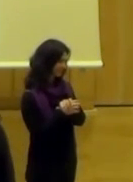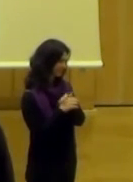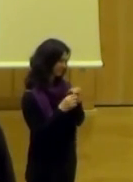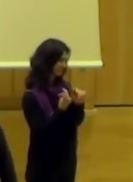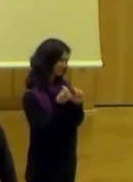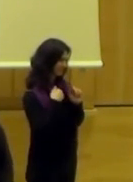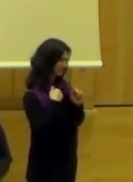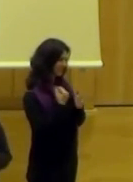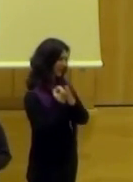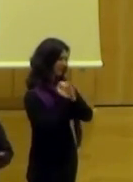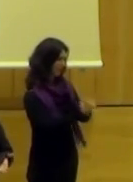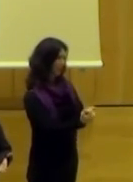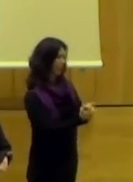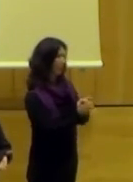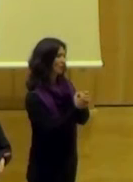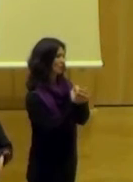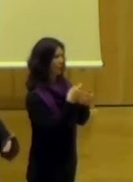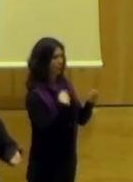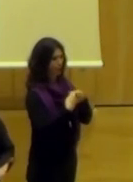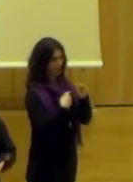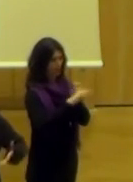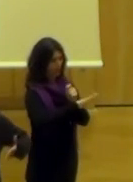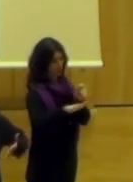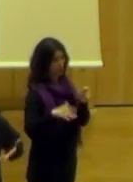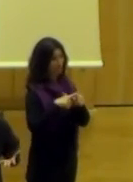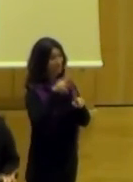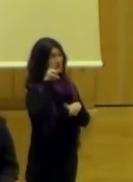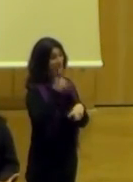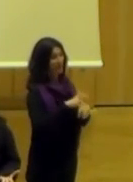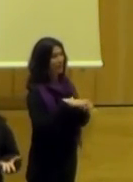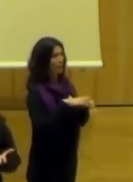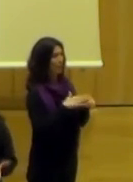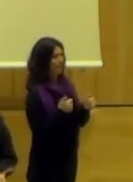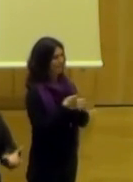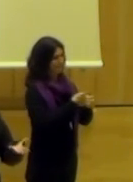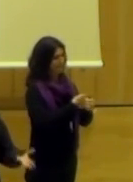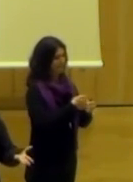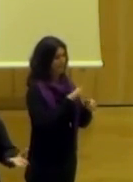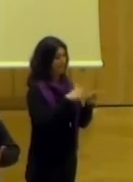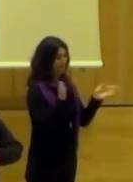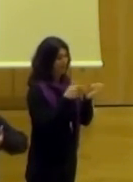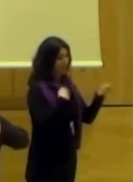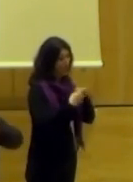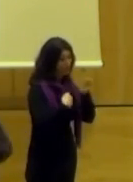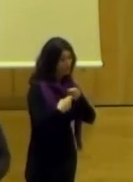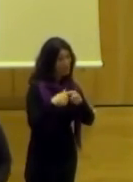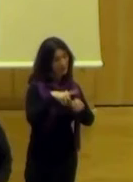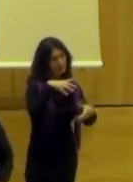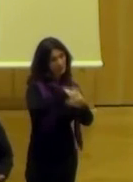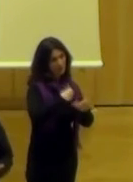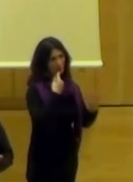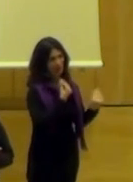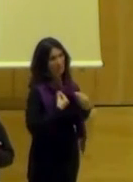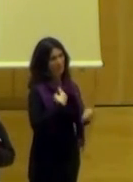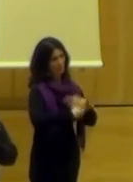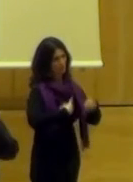revista de apoyo al comercio local. Y el apoyo al comercio local sí que nos ha servido como de pegamento. Los pequeños comercios son donde se